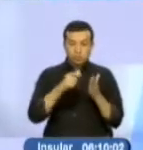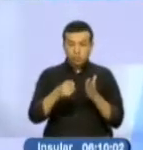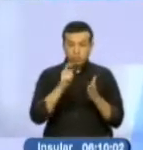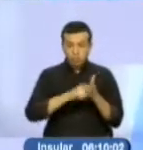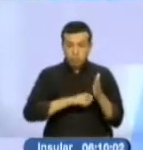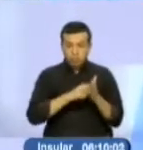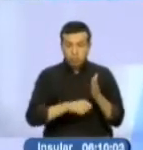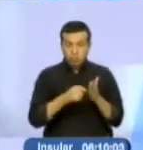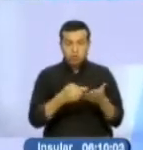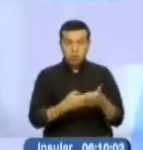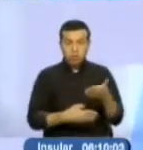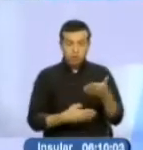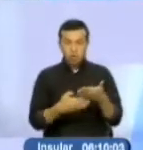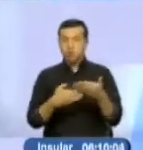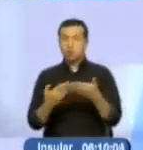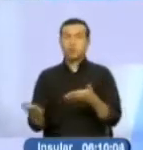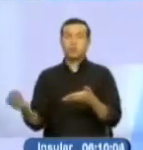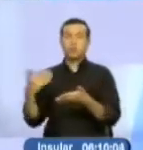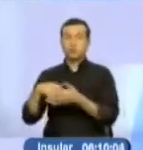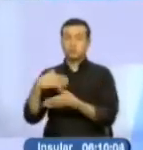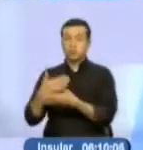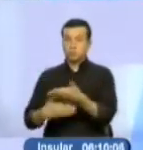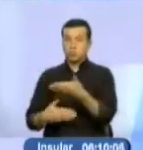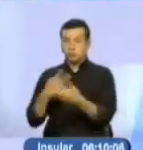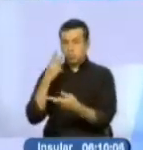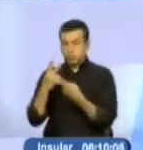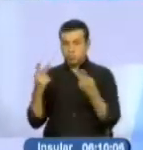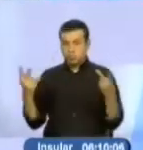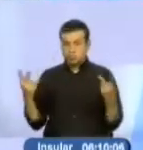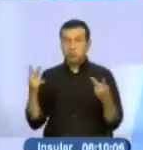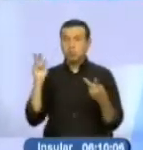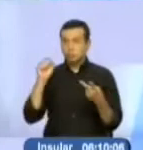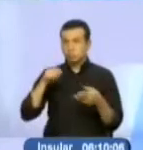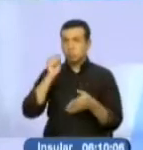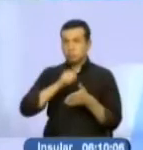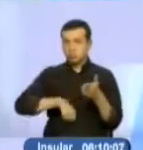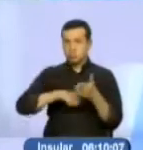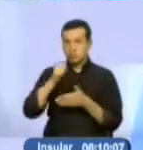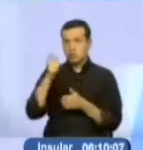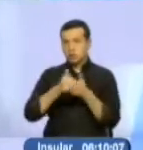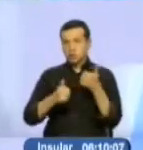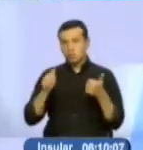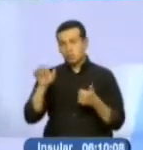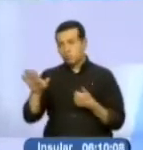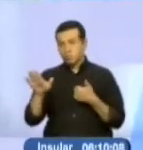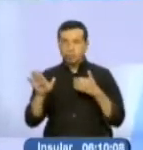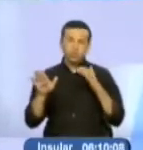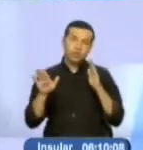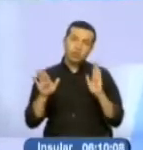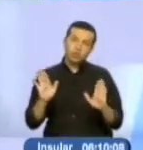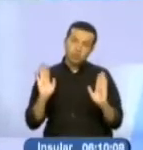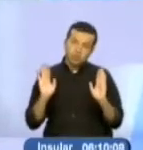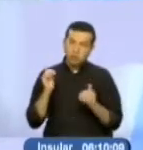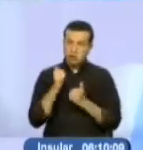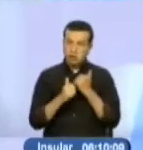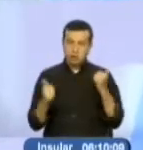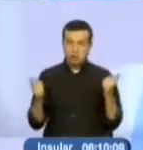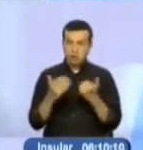que en esta mesa de reconteo se pudieron considerar válidos a favor de uno u otro candidato